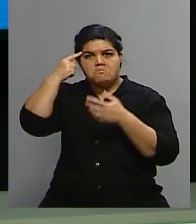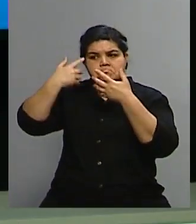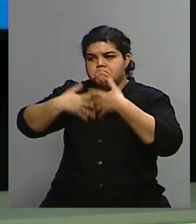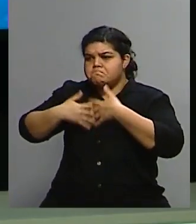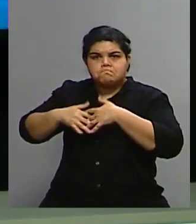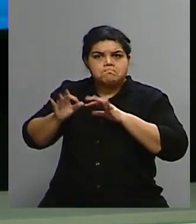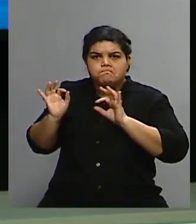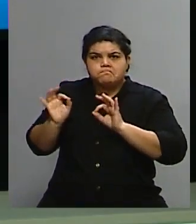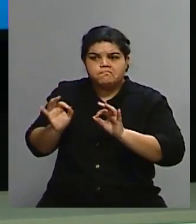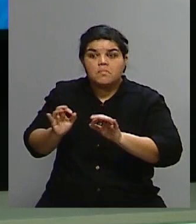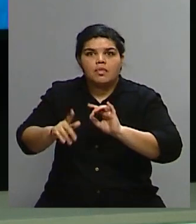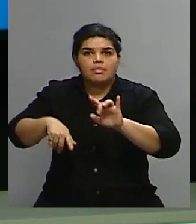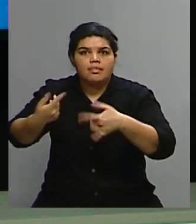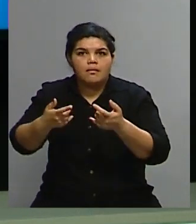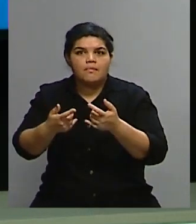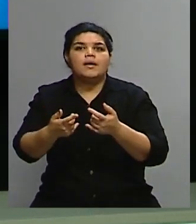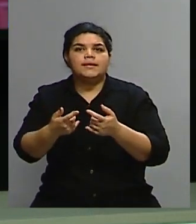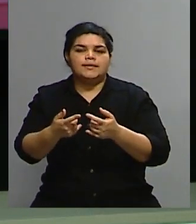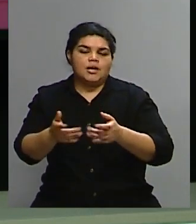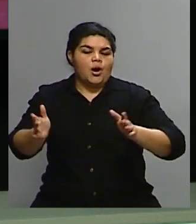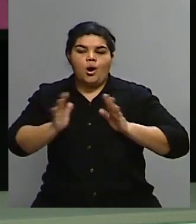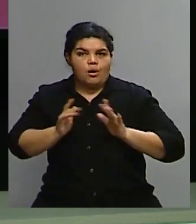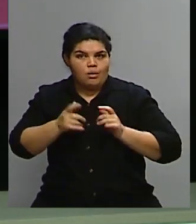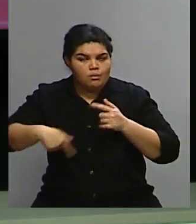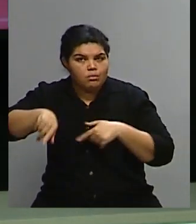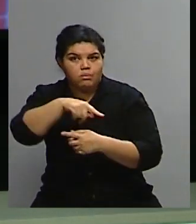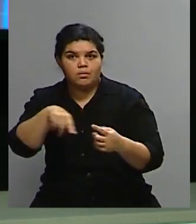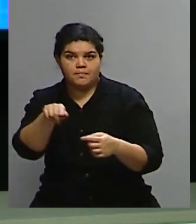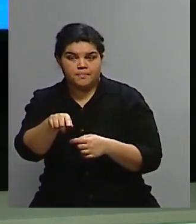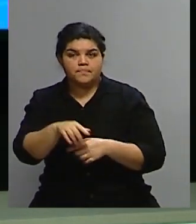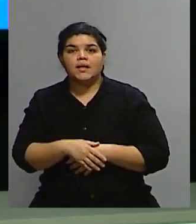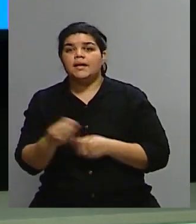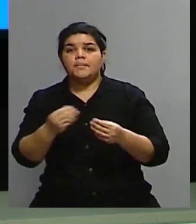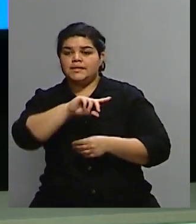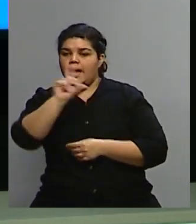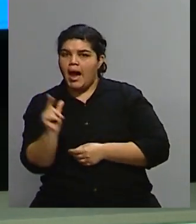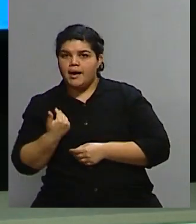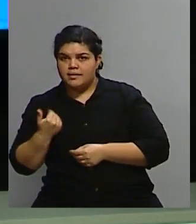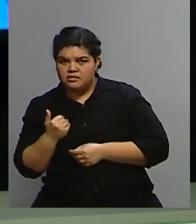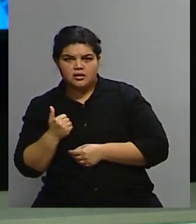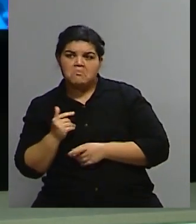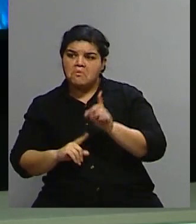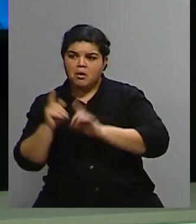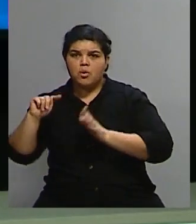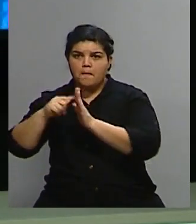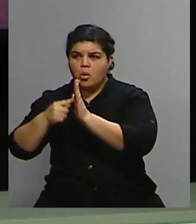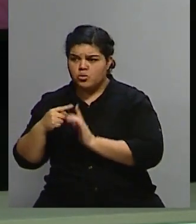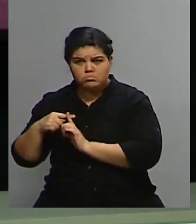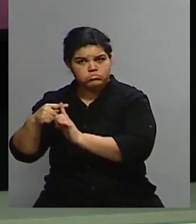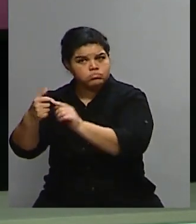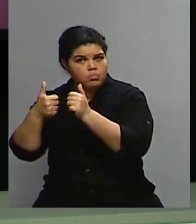el aspecto que vayamos mirando, podemos decir que bueno, Argentina en algunas cosas está bastante bien y en otras cosas